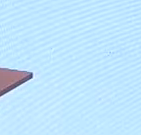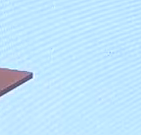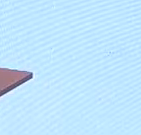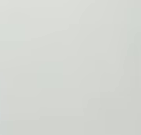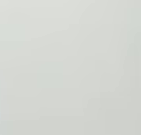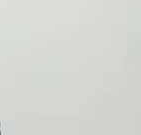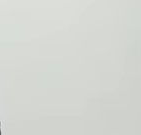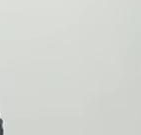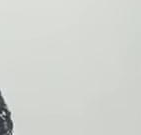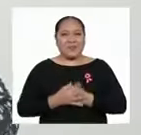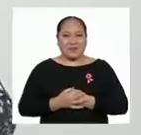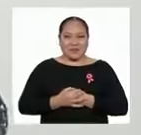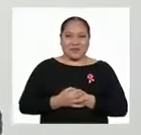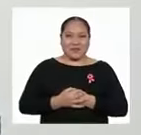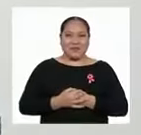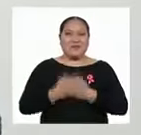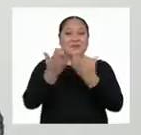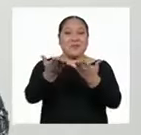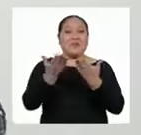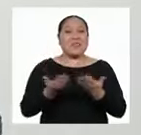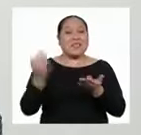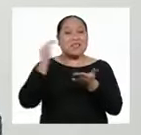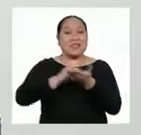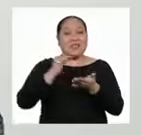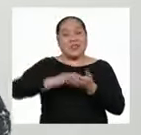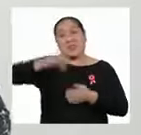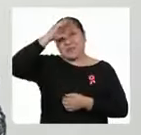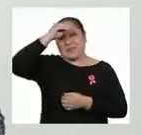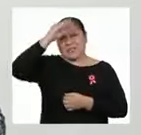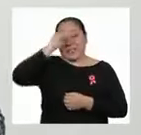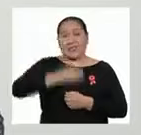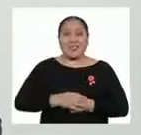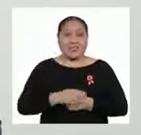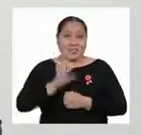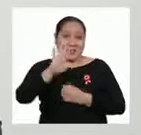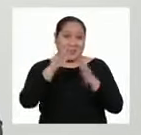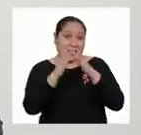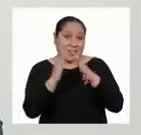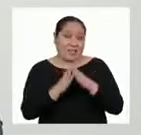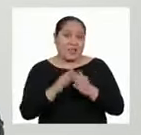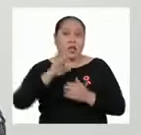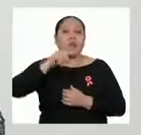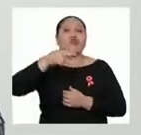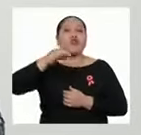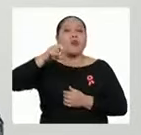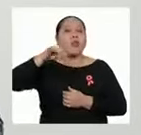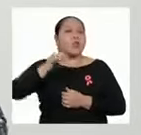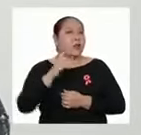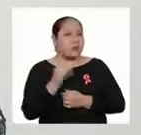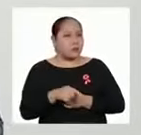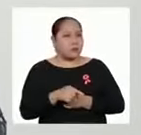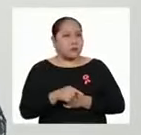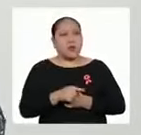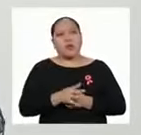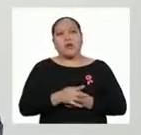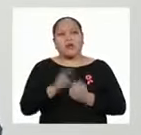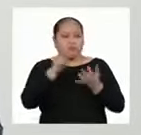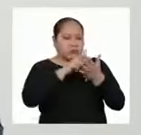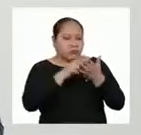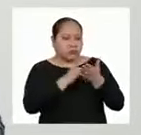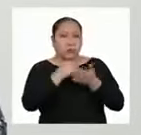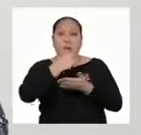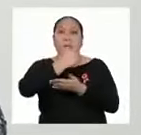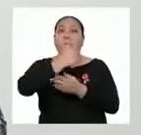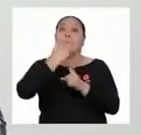¡Ya regresamos! Bienvenidas de vuelta, chicas y chicos, en casa. Jonathan, la lectura de hoy está dividida en